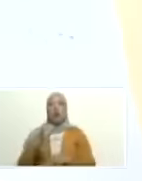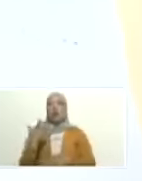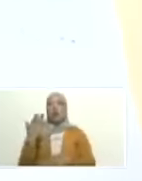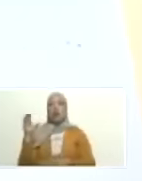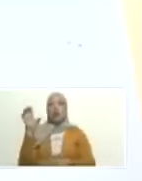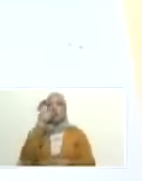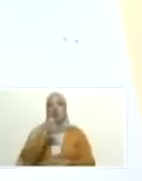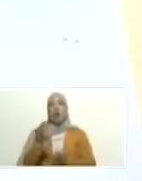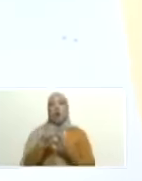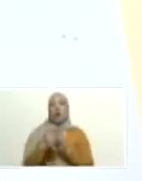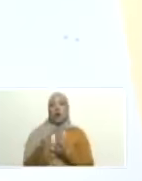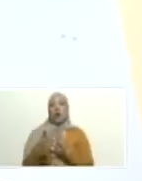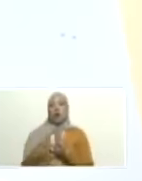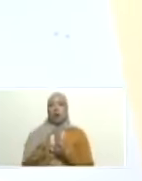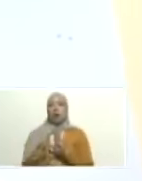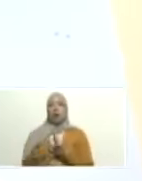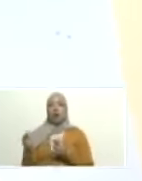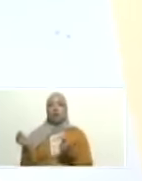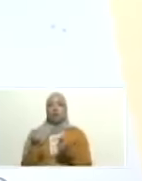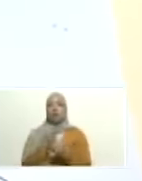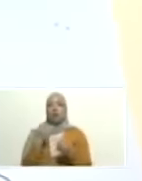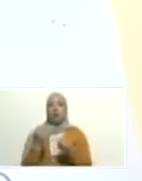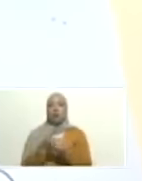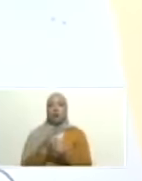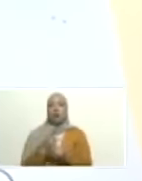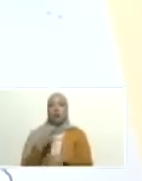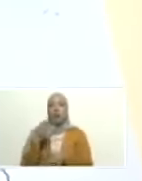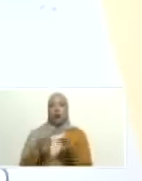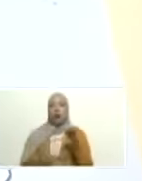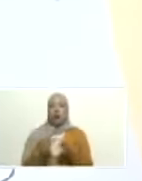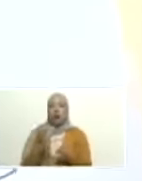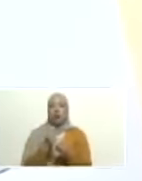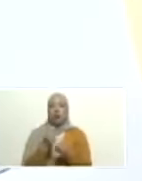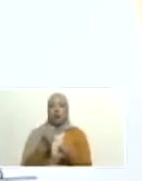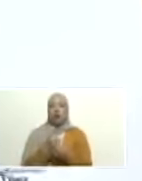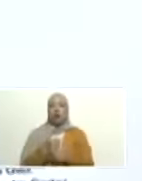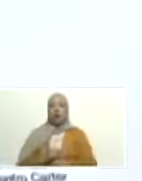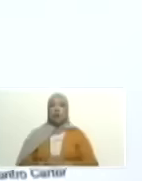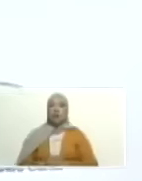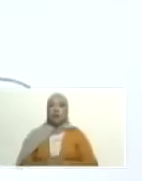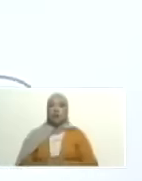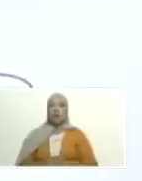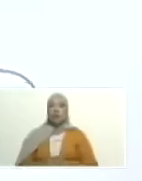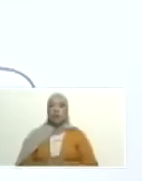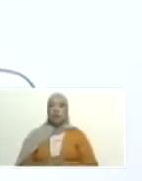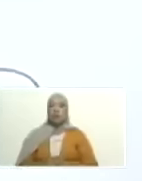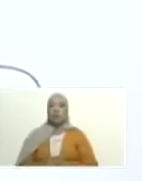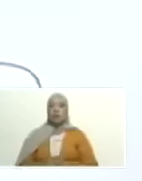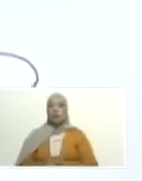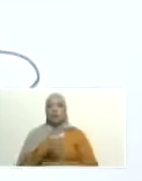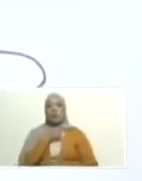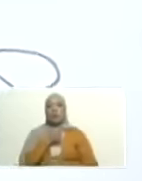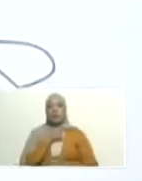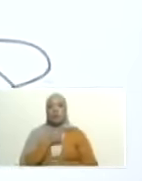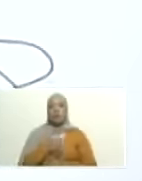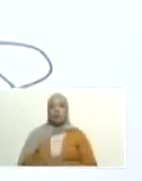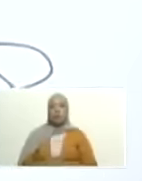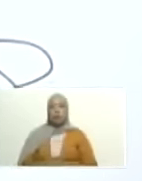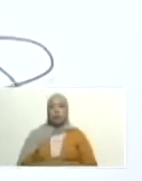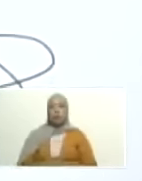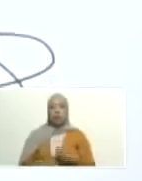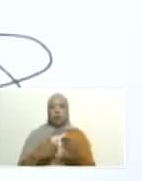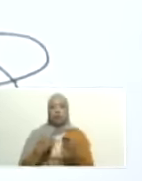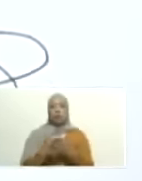a la derecha Juan Manuel Rafali, era de Primera Justicia en la época, no sé qué se hizo él, César